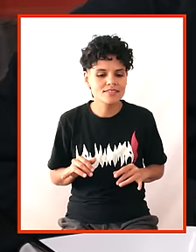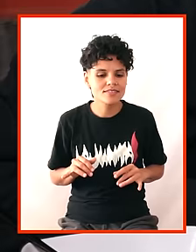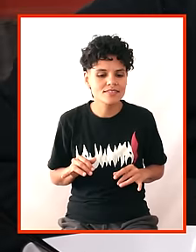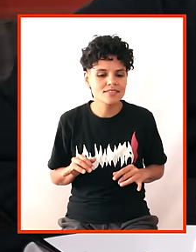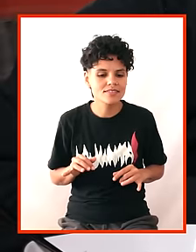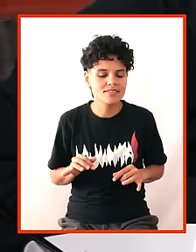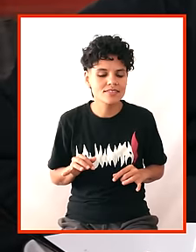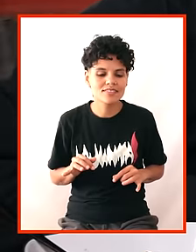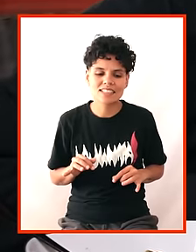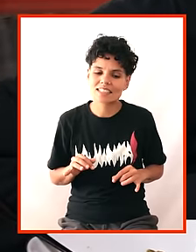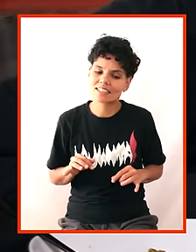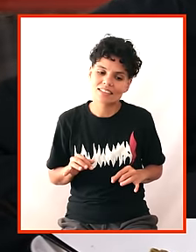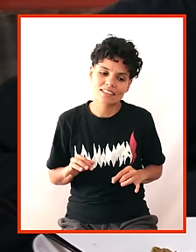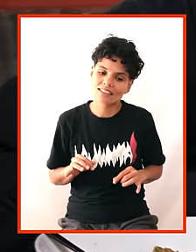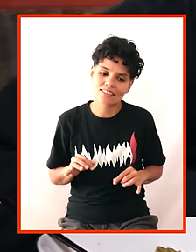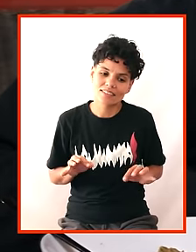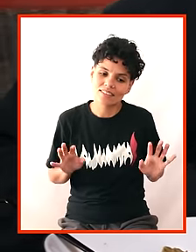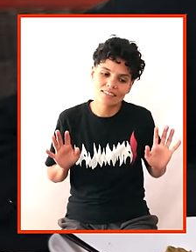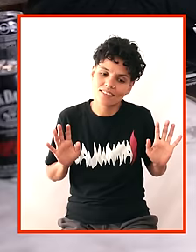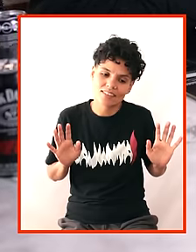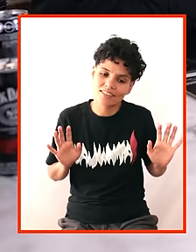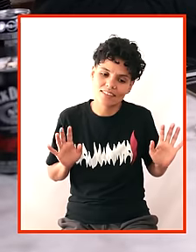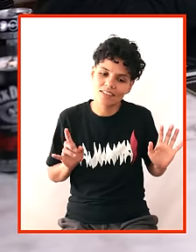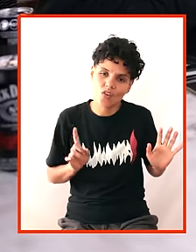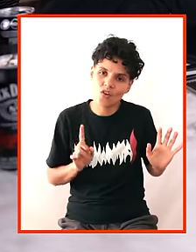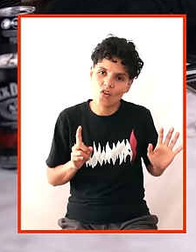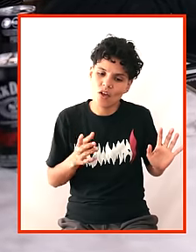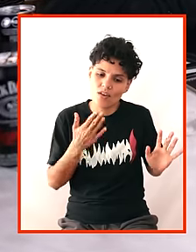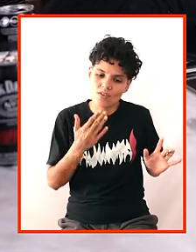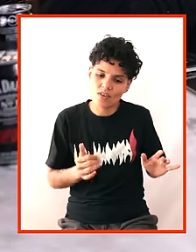masa. No, si aquí no estamos jugando.